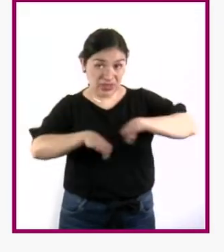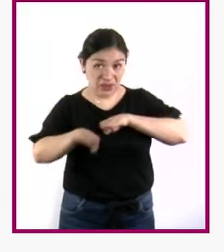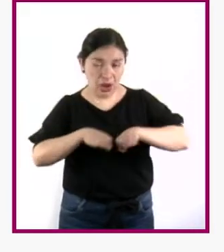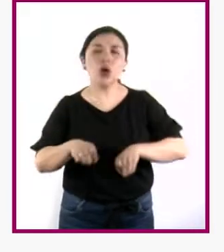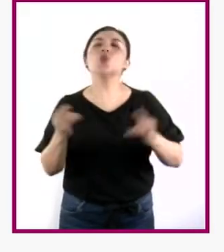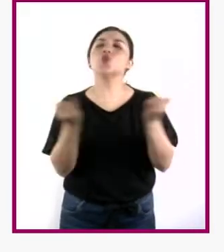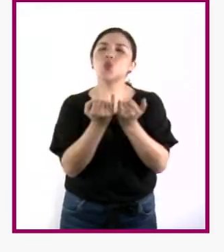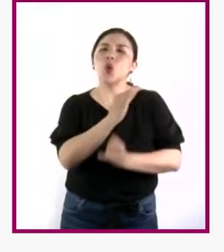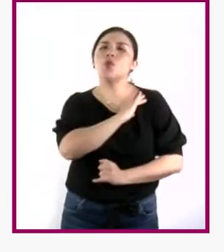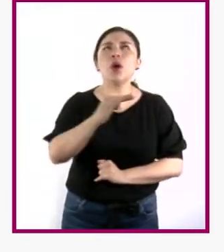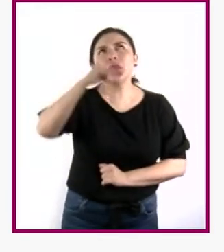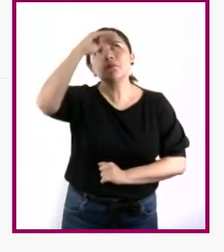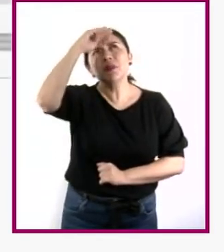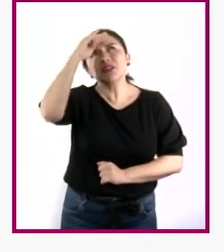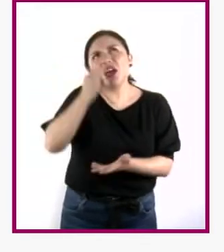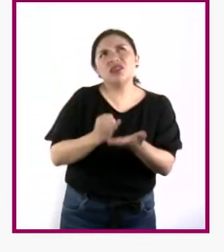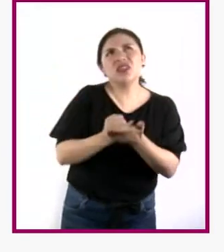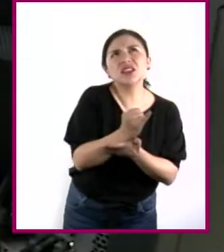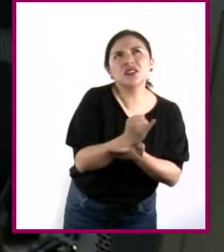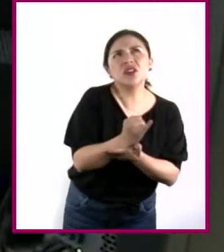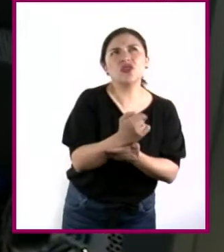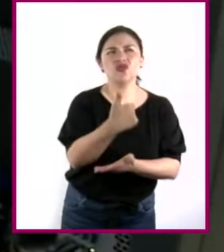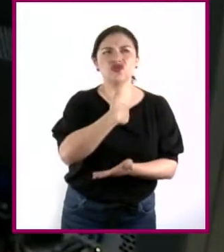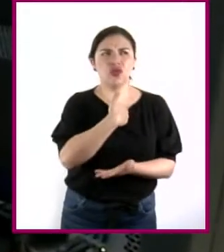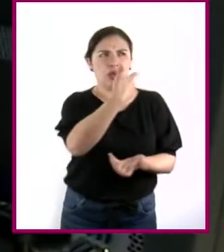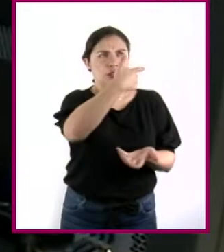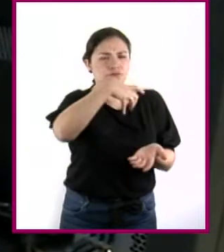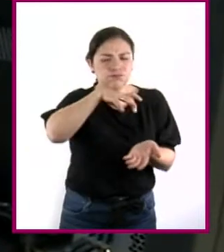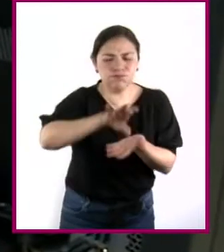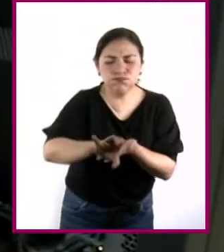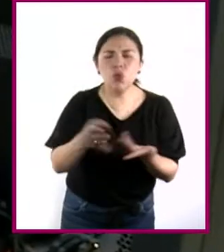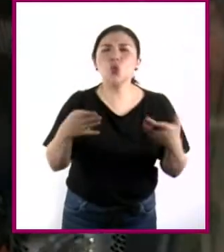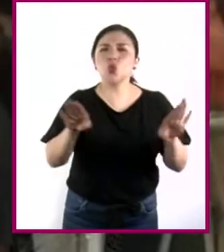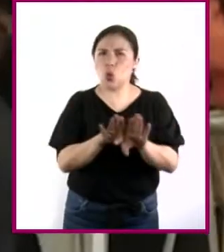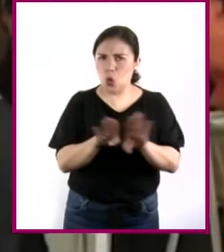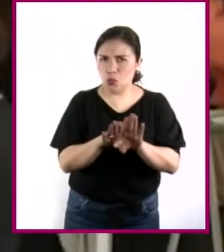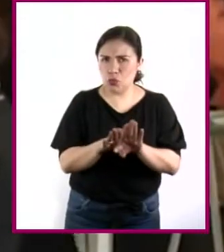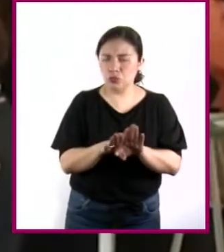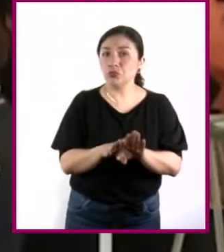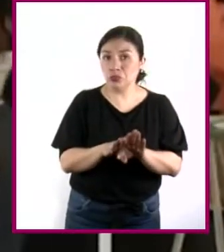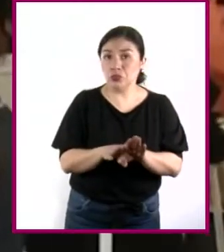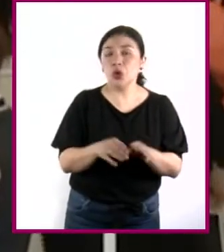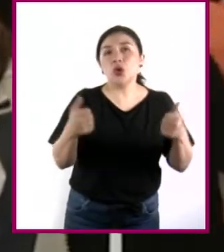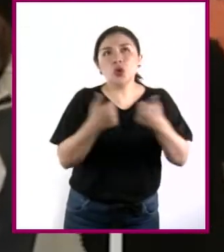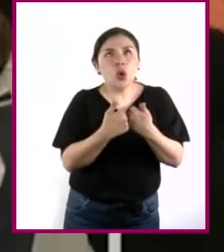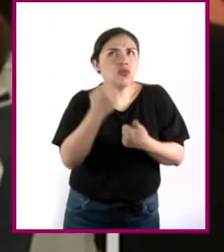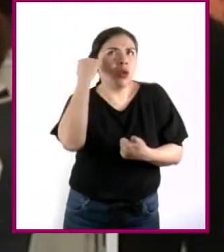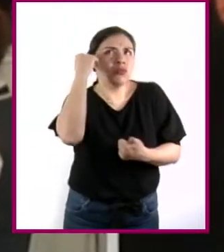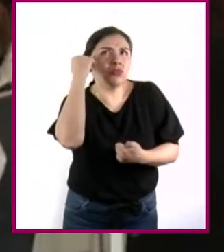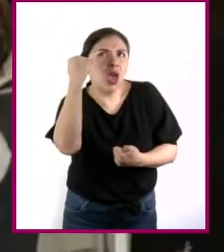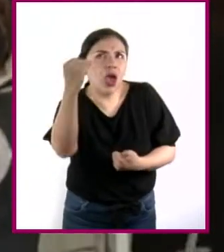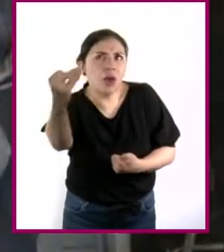podrá decidir en cómo va a recibir su Afore, si lo va a hacer en plazos, digamos, igual que una